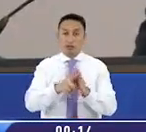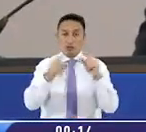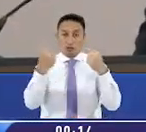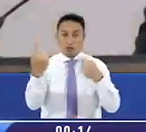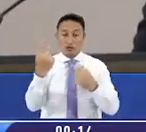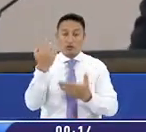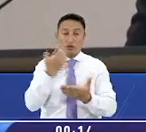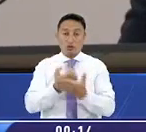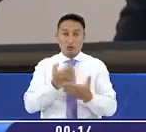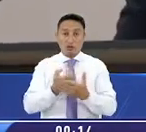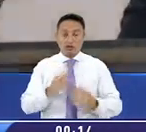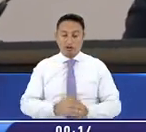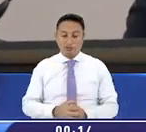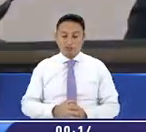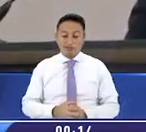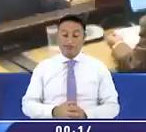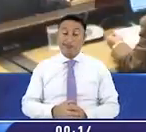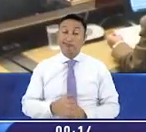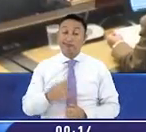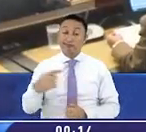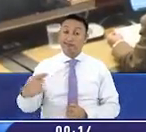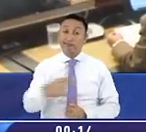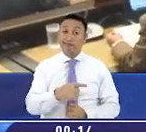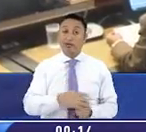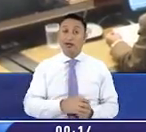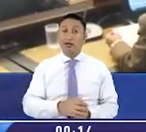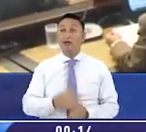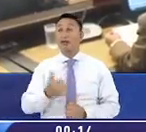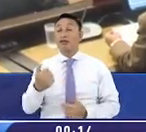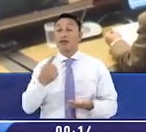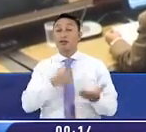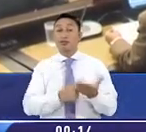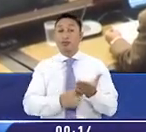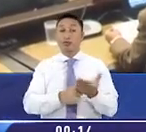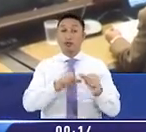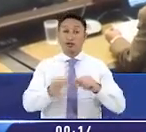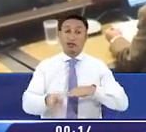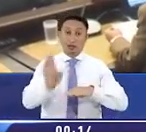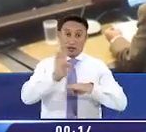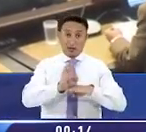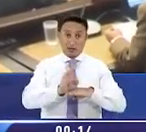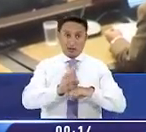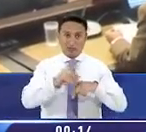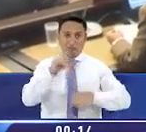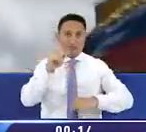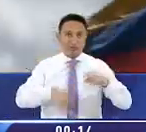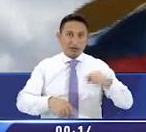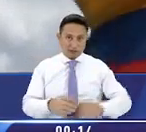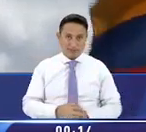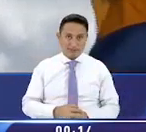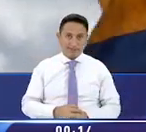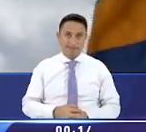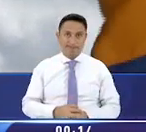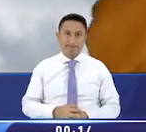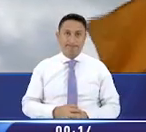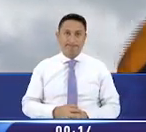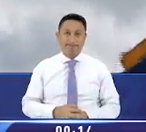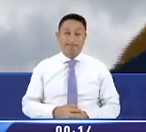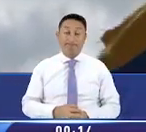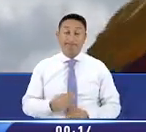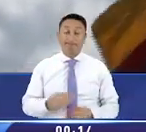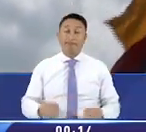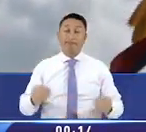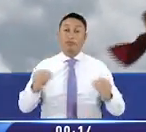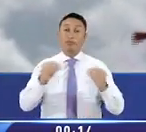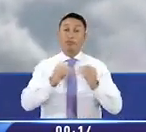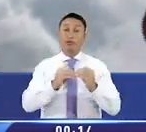materia económica, podría reducir la capacidad del debate en la Asamblea Nacional en temas complejos, además de intensificar